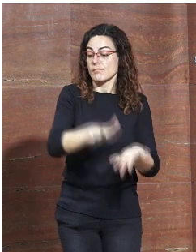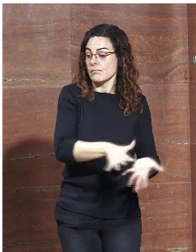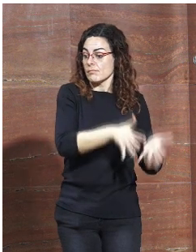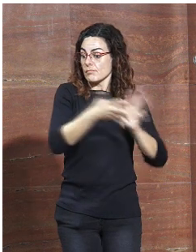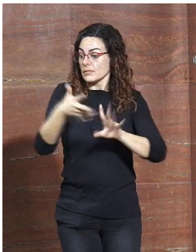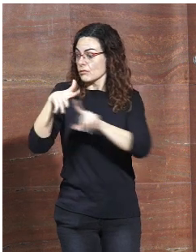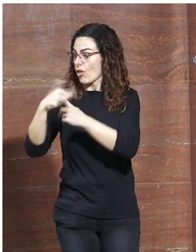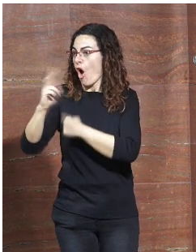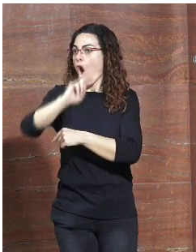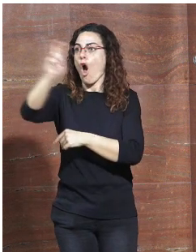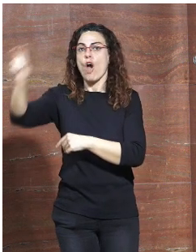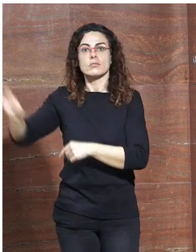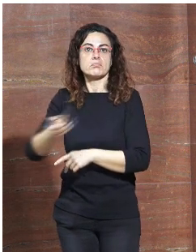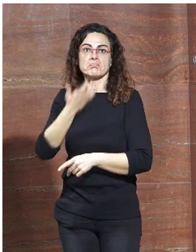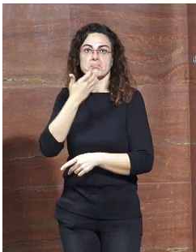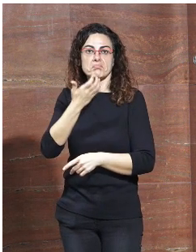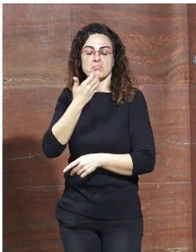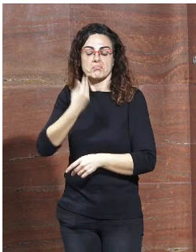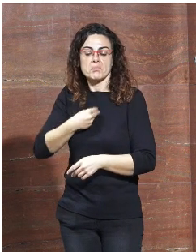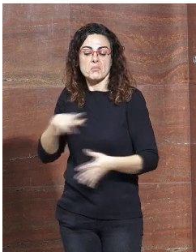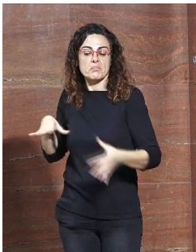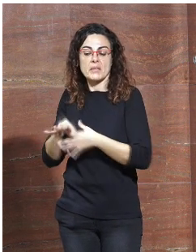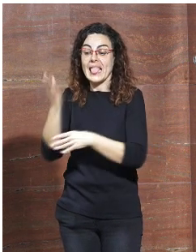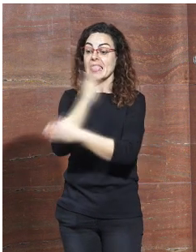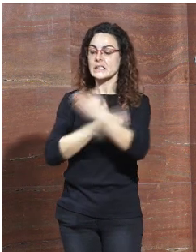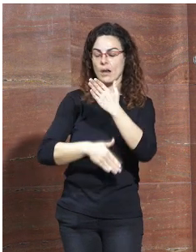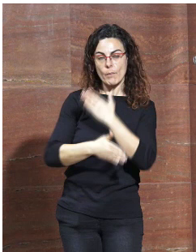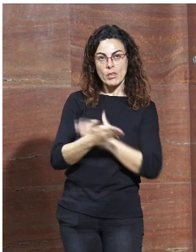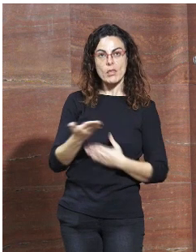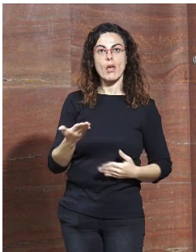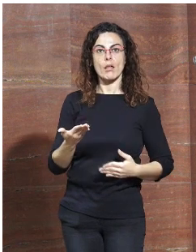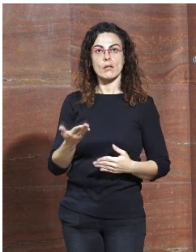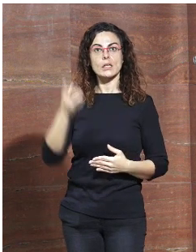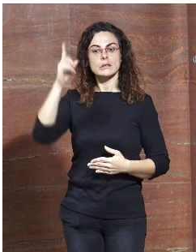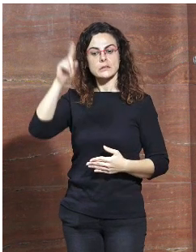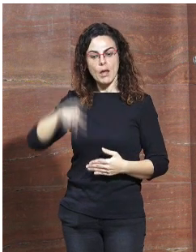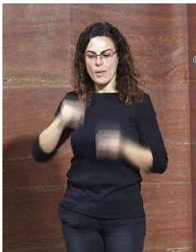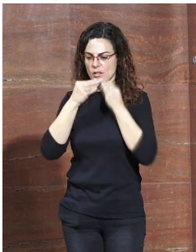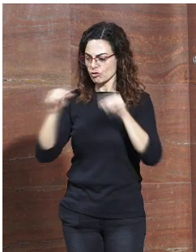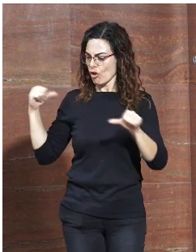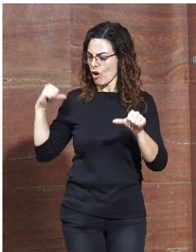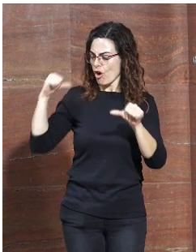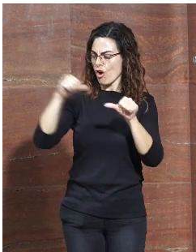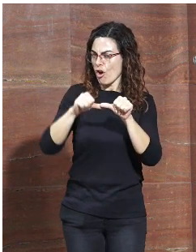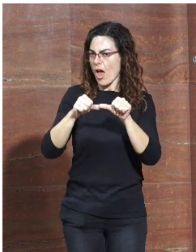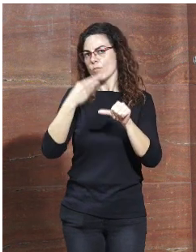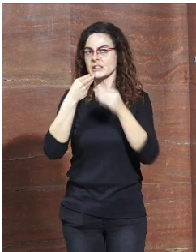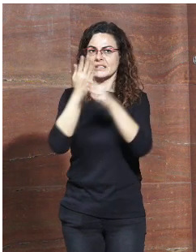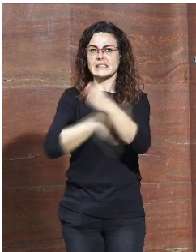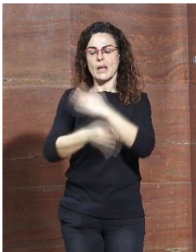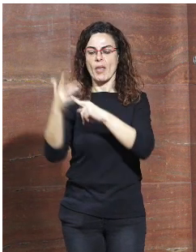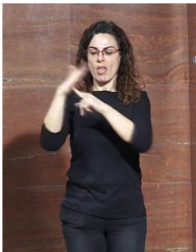otras realidades como las de la discapacidad, también históricamente excluida, pues al igual que ser mujer